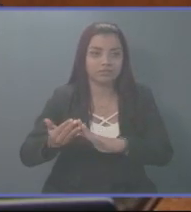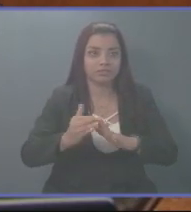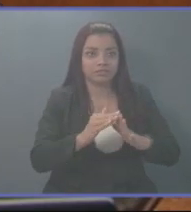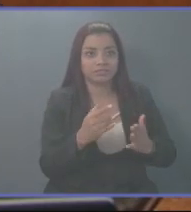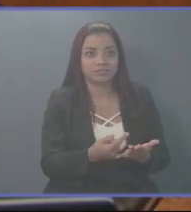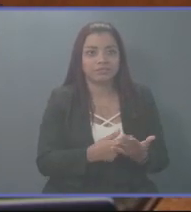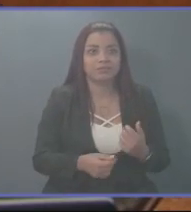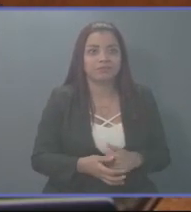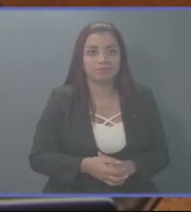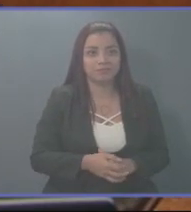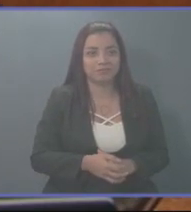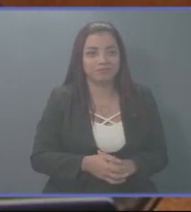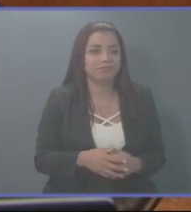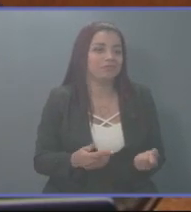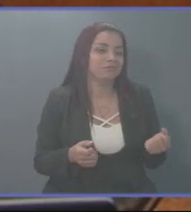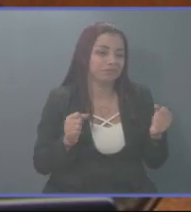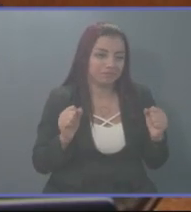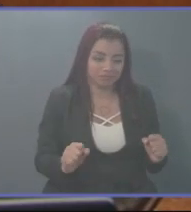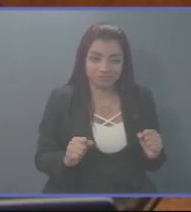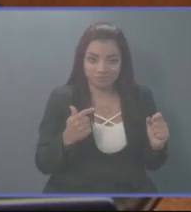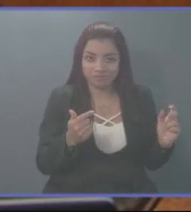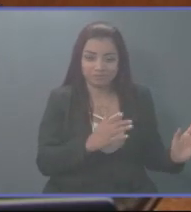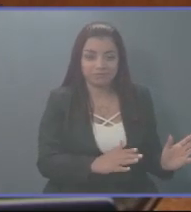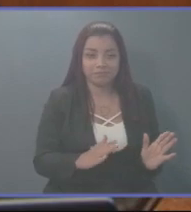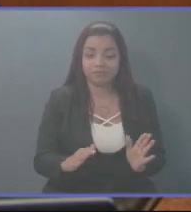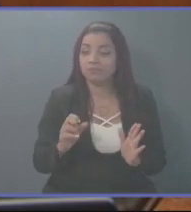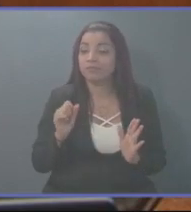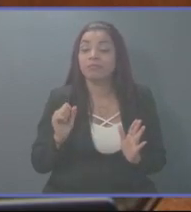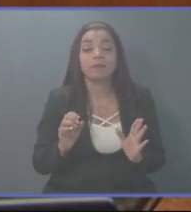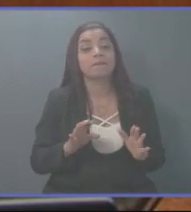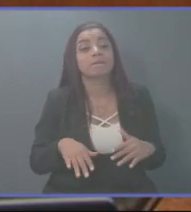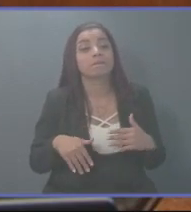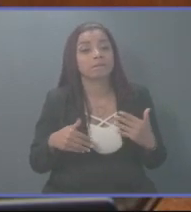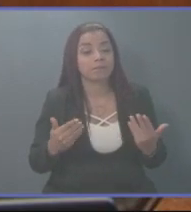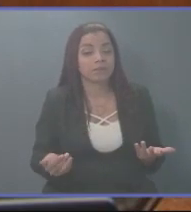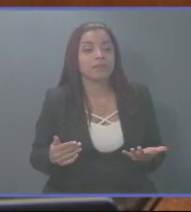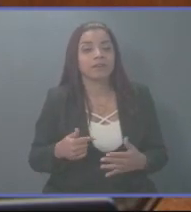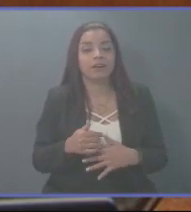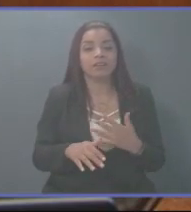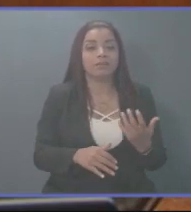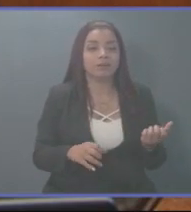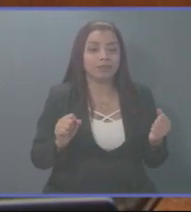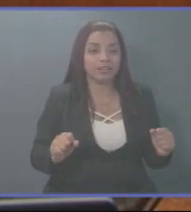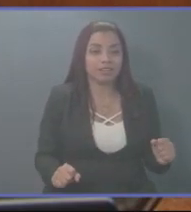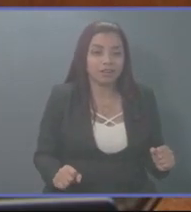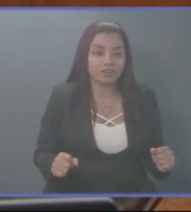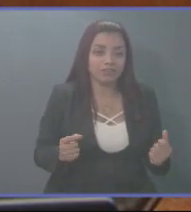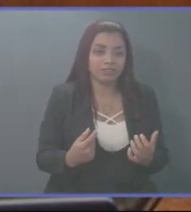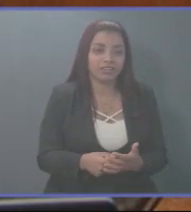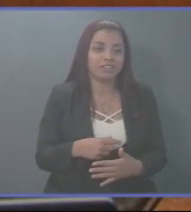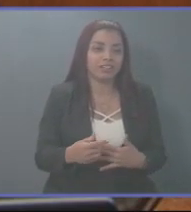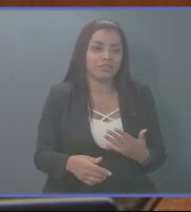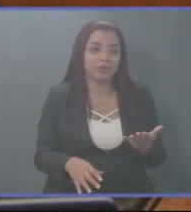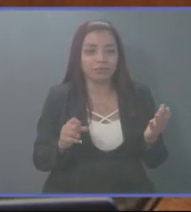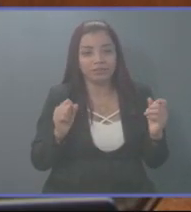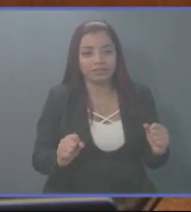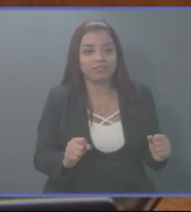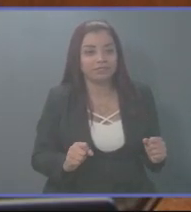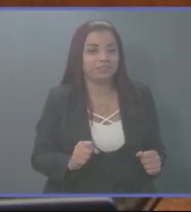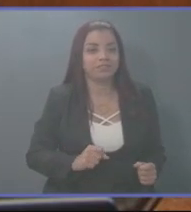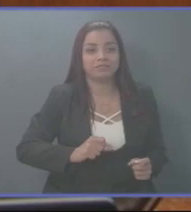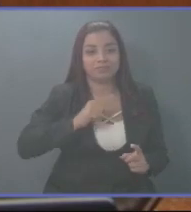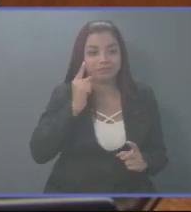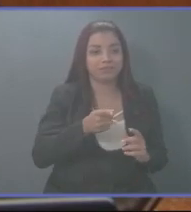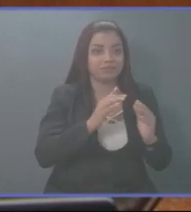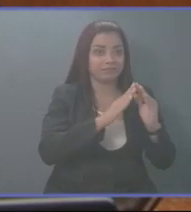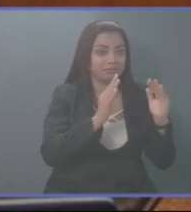se deberán adoptar acciones, planes y programas orientados a desactivar las amenazas y mitigar los